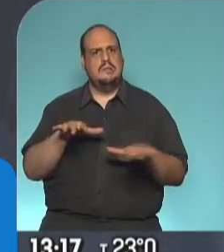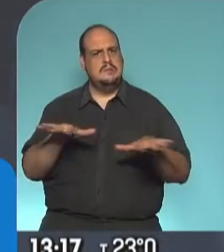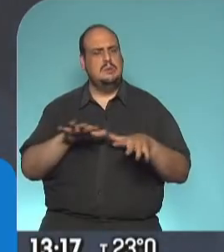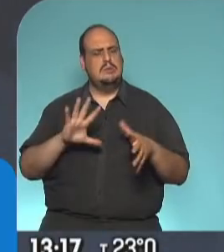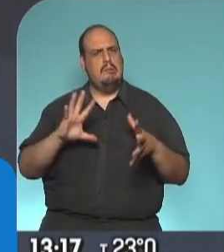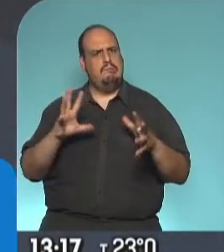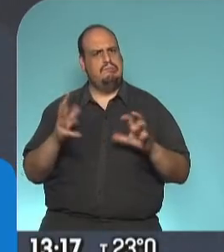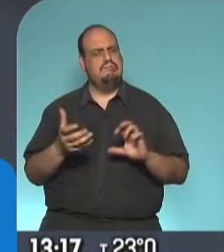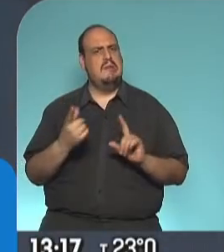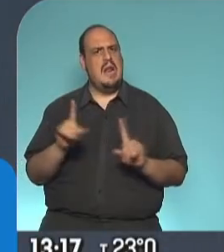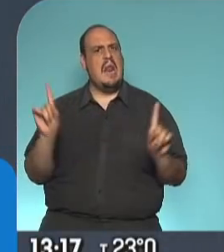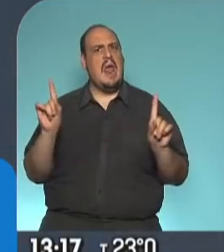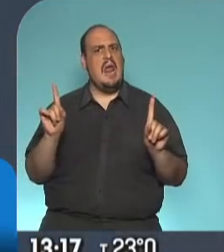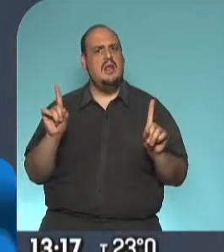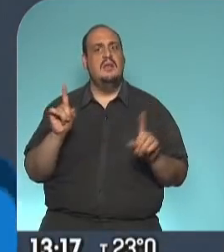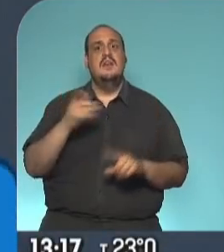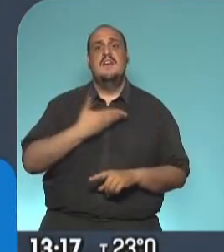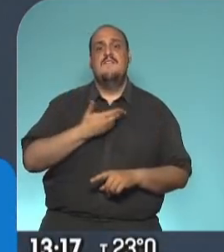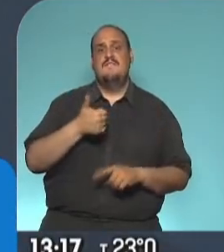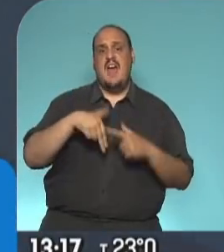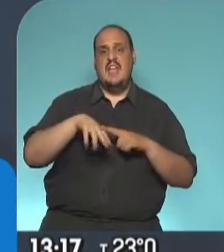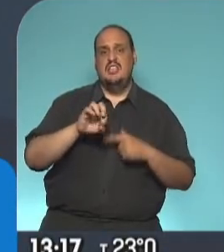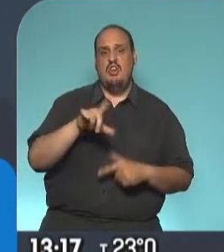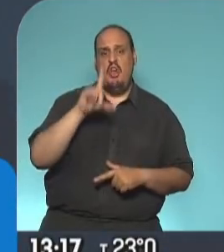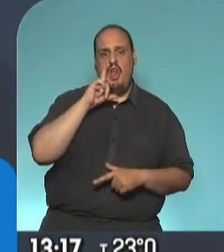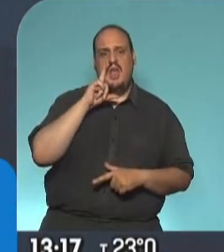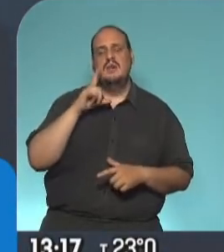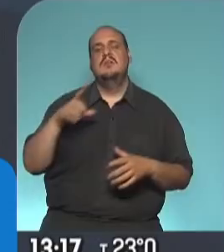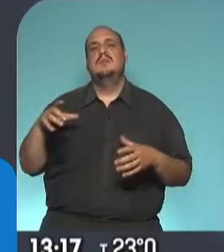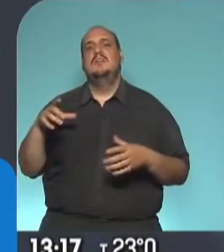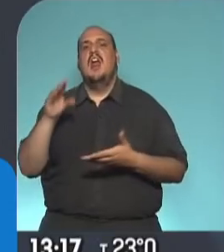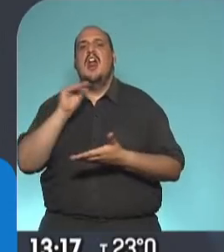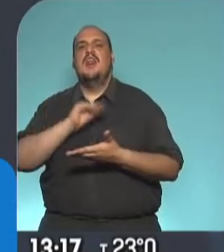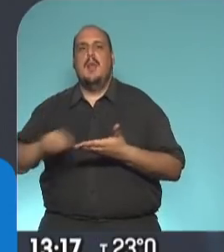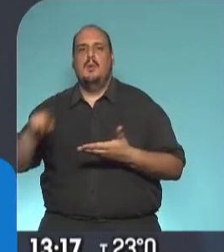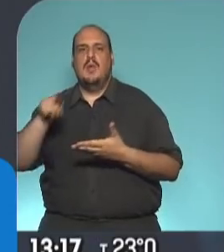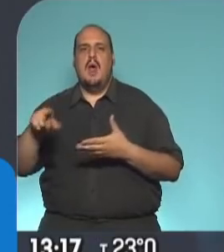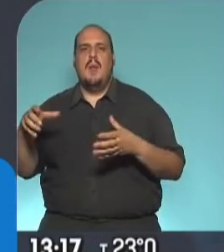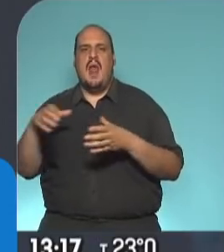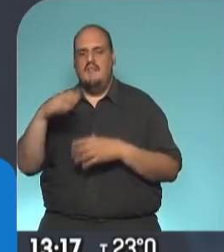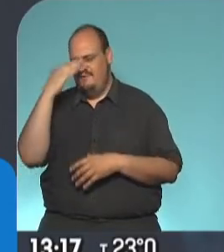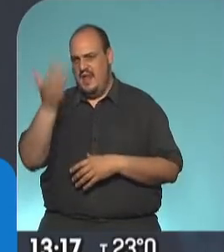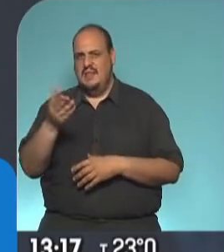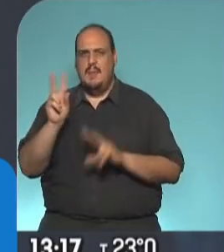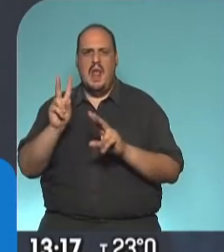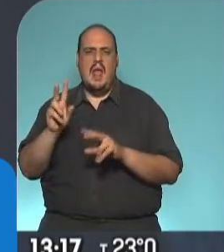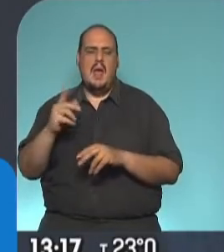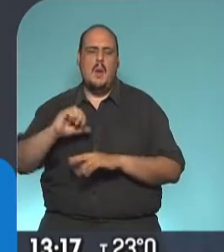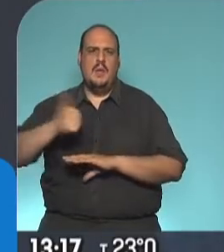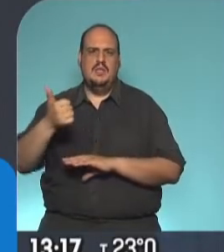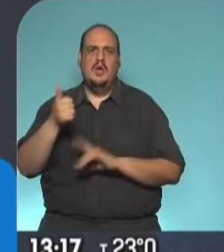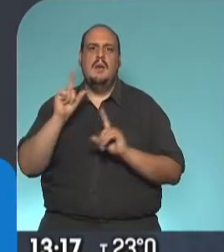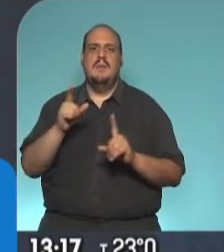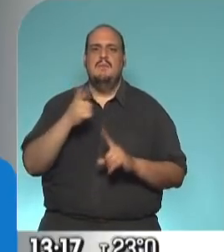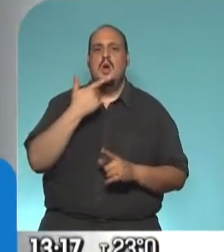tenso en Bolivia es que Federico Fagnoli, diputado del Frente para la Victoria, que había sido invitado por el Senado boliviano, por la